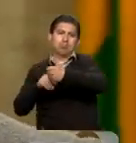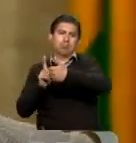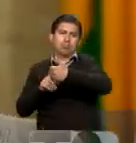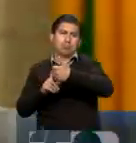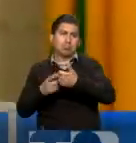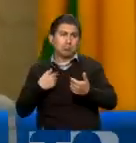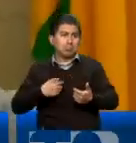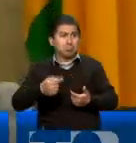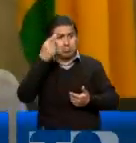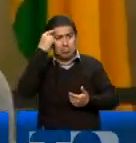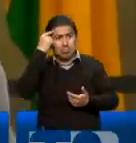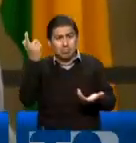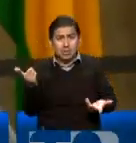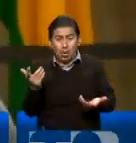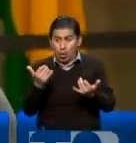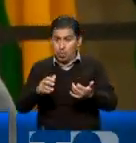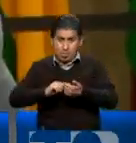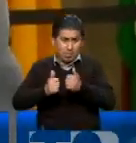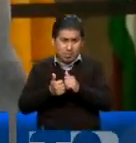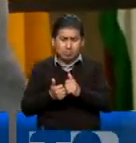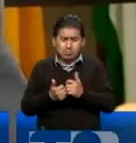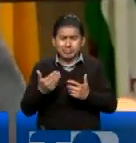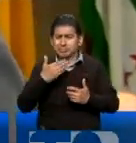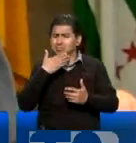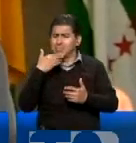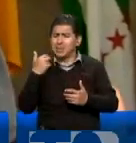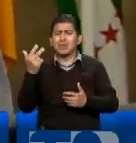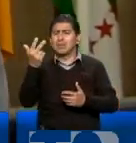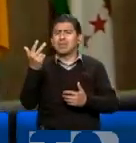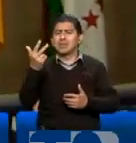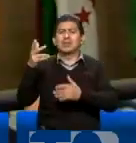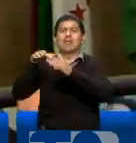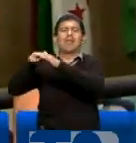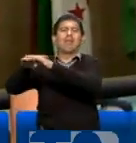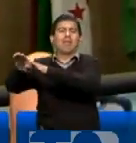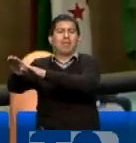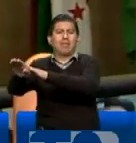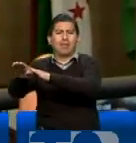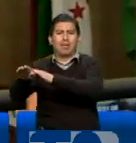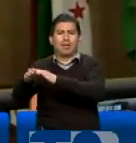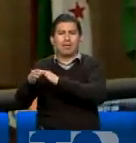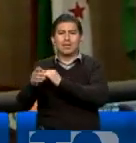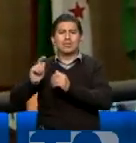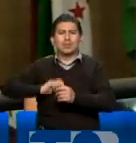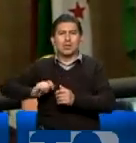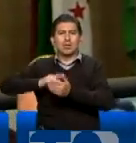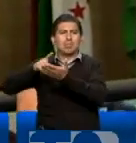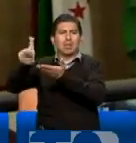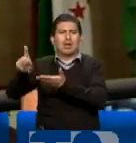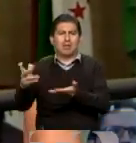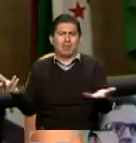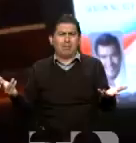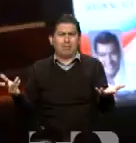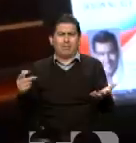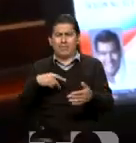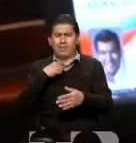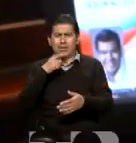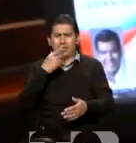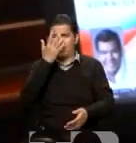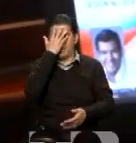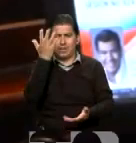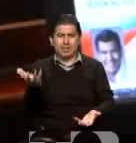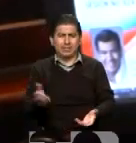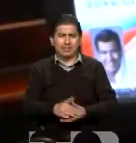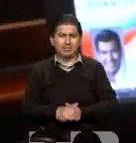con los ecuatorianos, sobre todo un tema de crisis como estamos pasando, sería una vergüenza absoluta que ellos sigan recibiendo remuneración por parte de la Asamblea Nacional. Esto